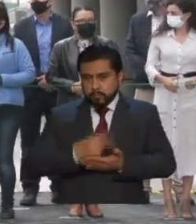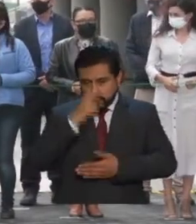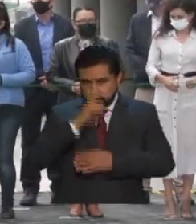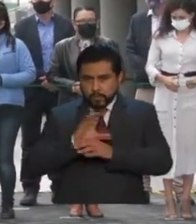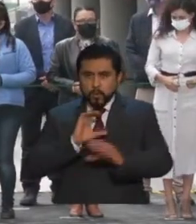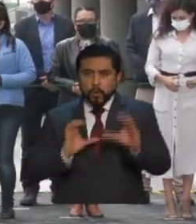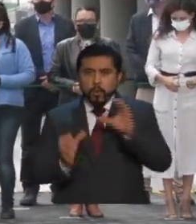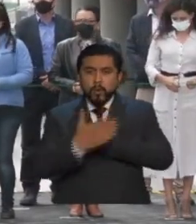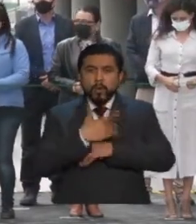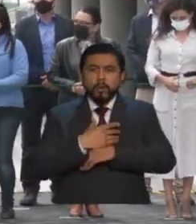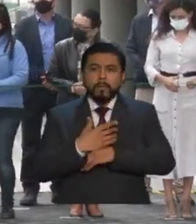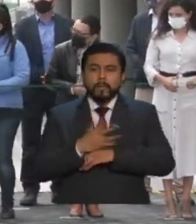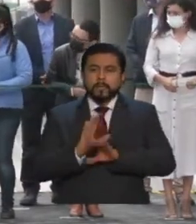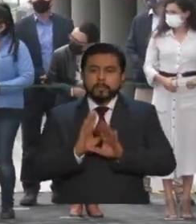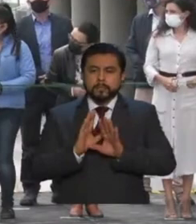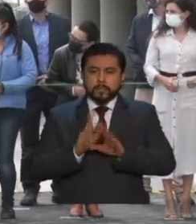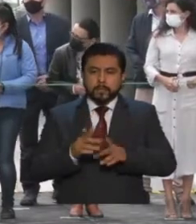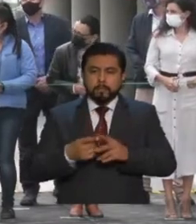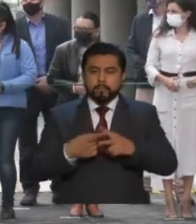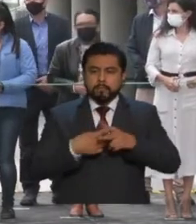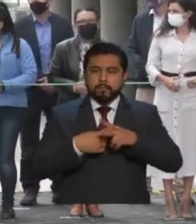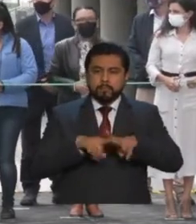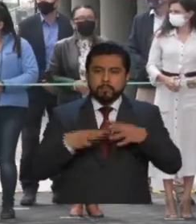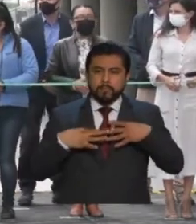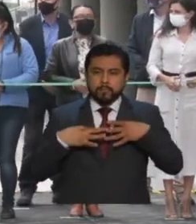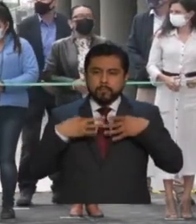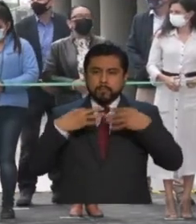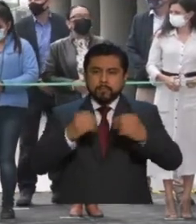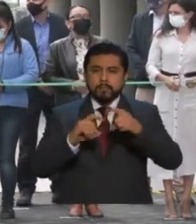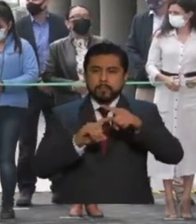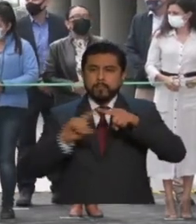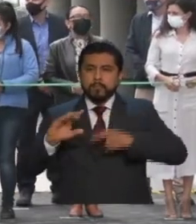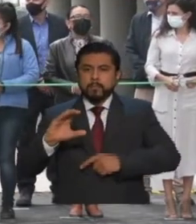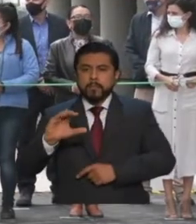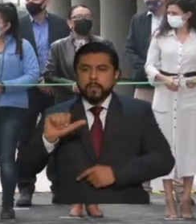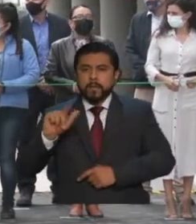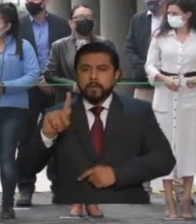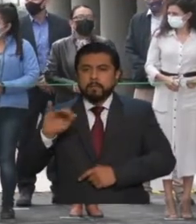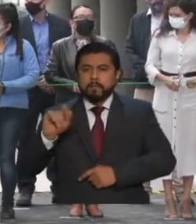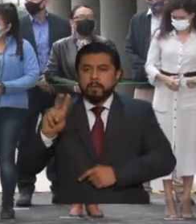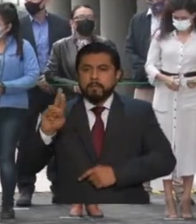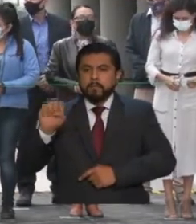estos momentos el corte del listón de inauguración.